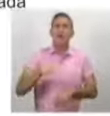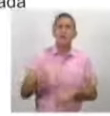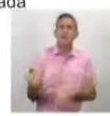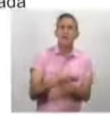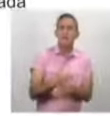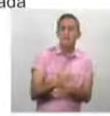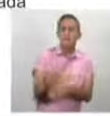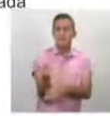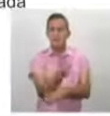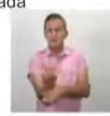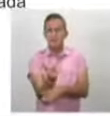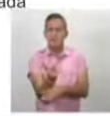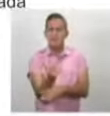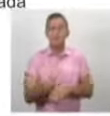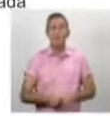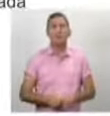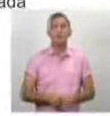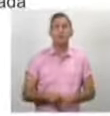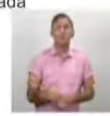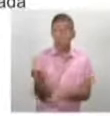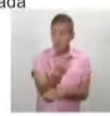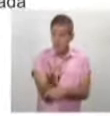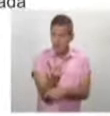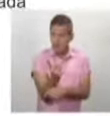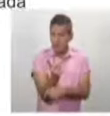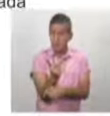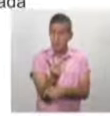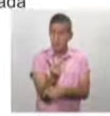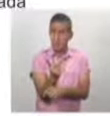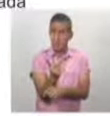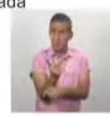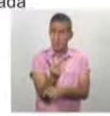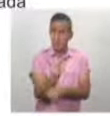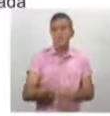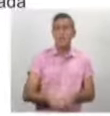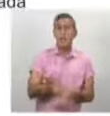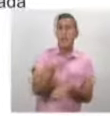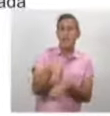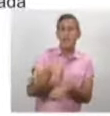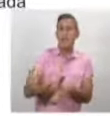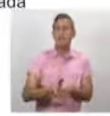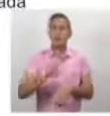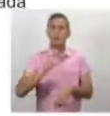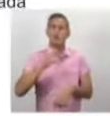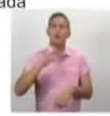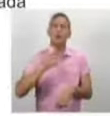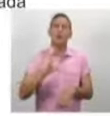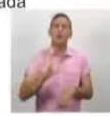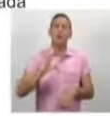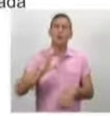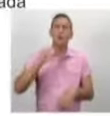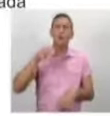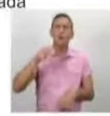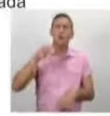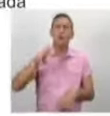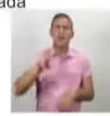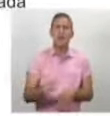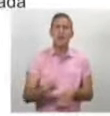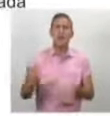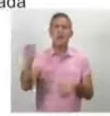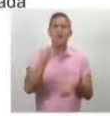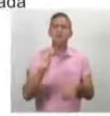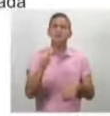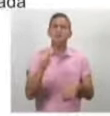ellas, pero en ambos casos, en el material nuclear, se encuentran las sustancias que intervienen en la transmisión de